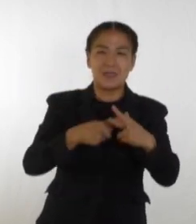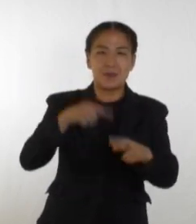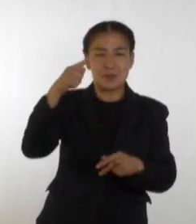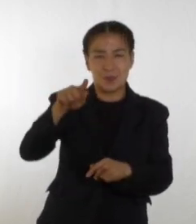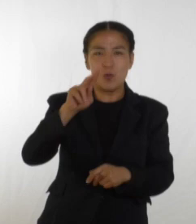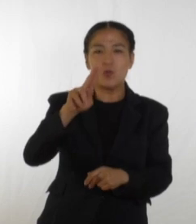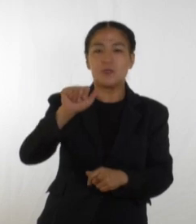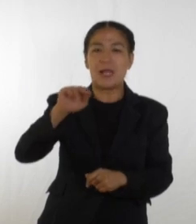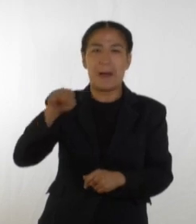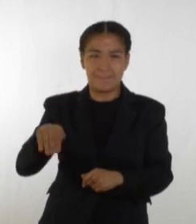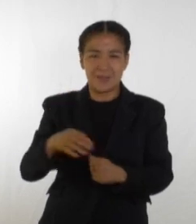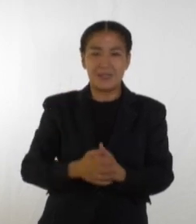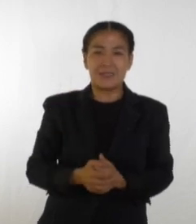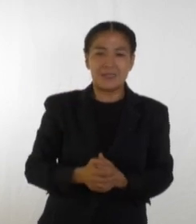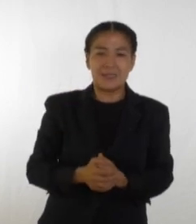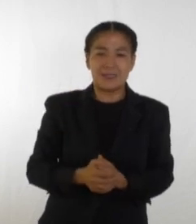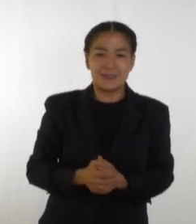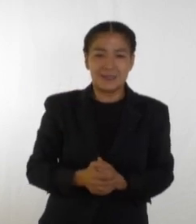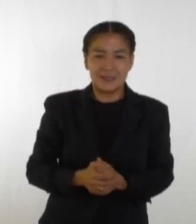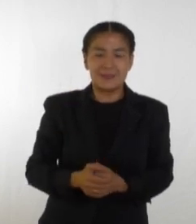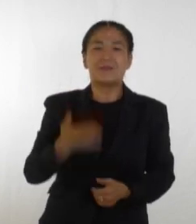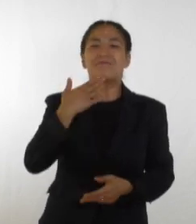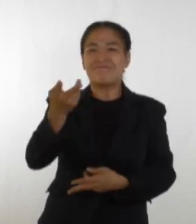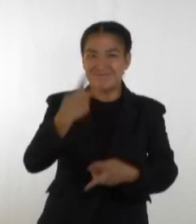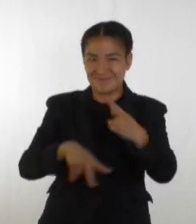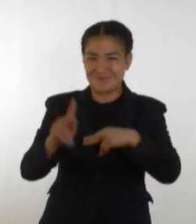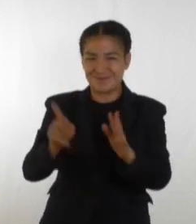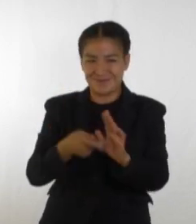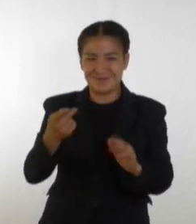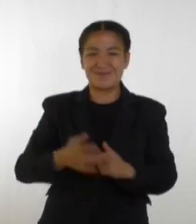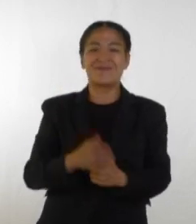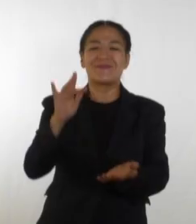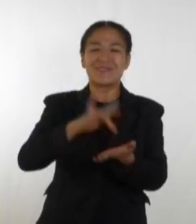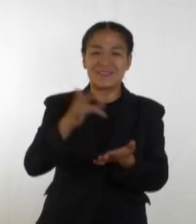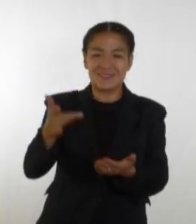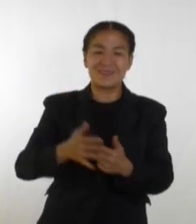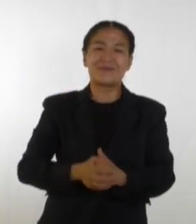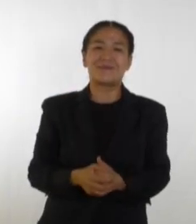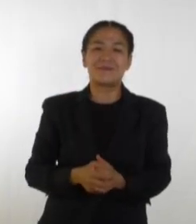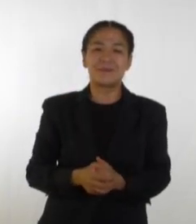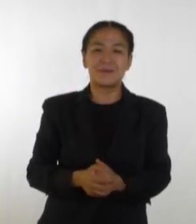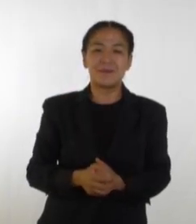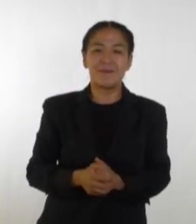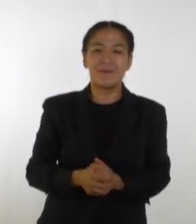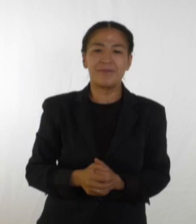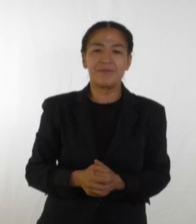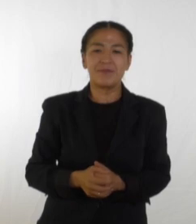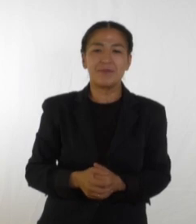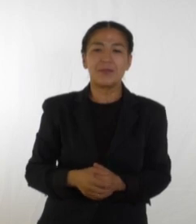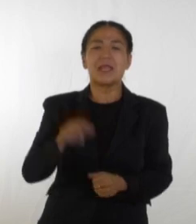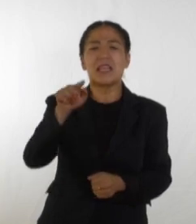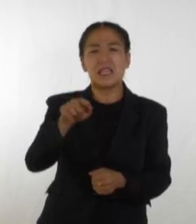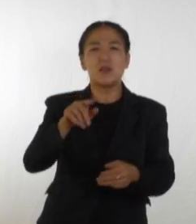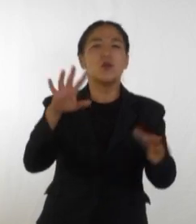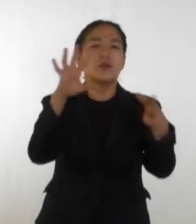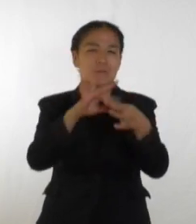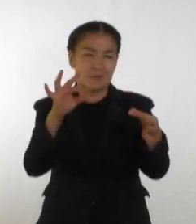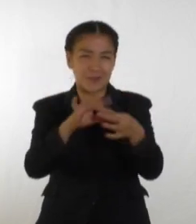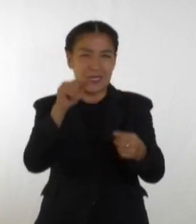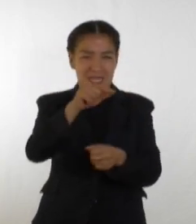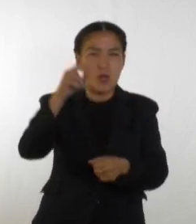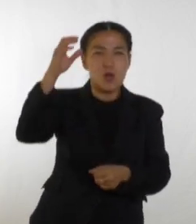Departamento de Matemáticas y Facultad de Ciencias de la UNAM. Doctora, bienvenida de nuevo. Gracias, muchas gracias. Dentro de la ciencia de